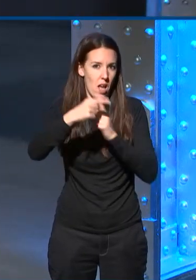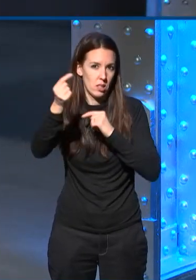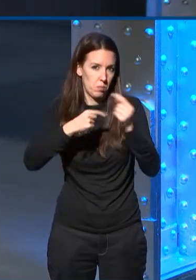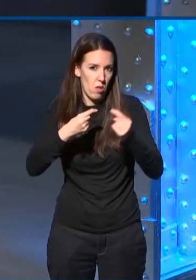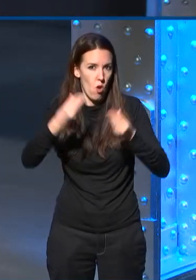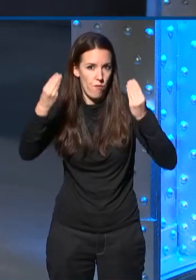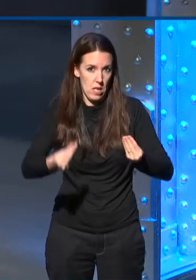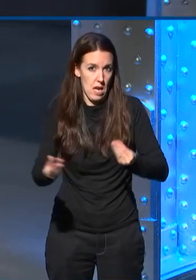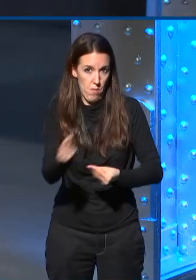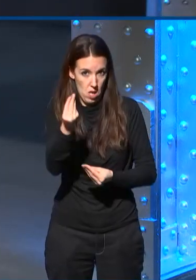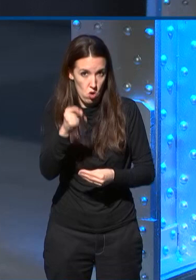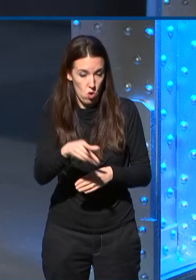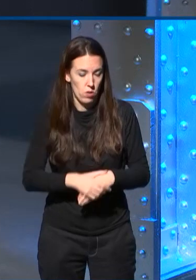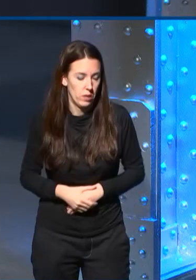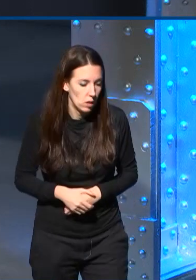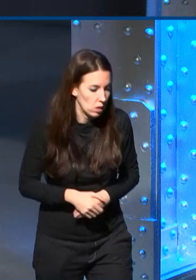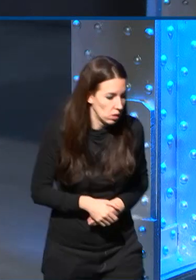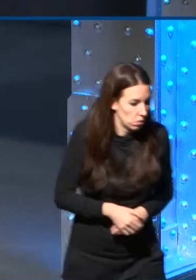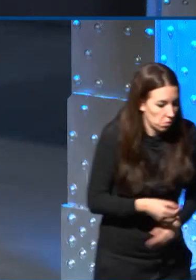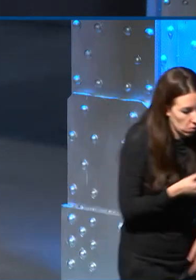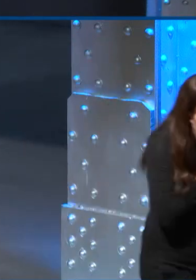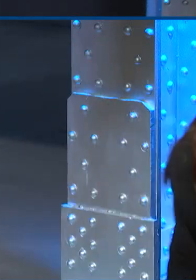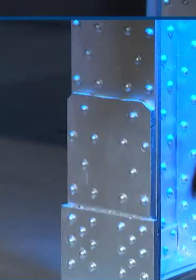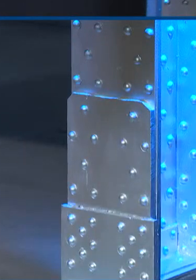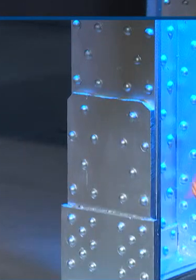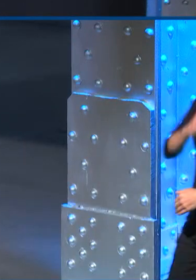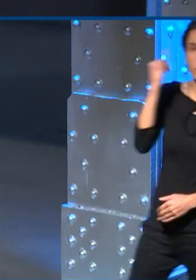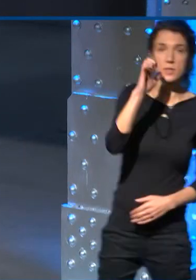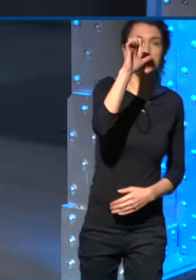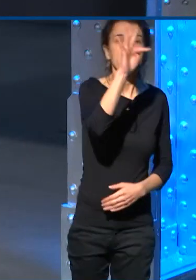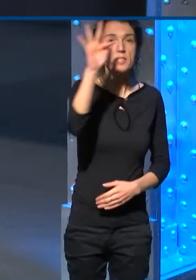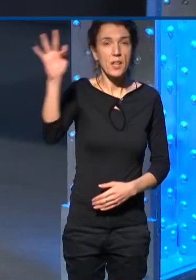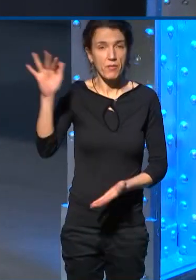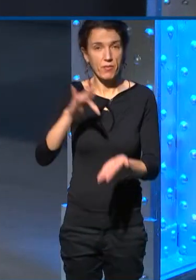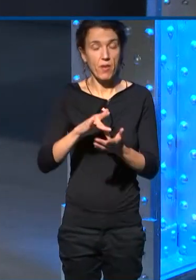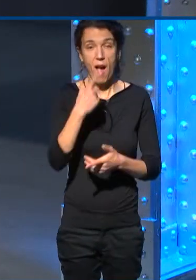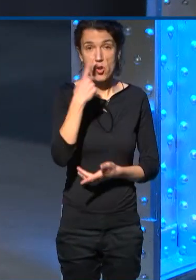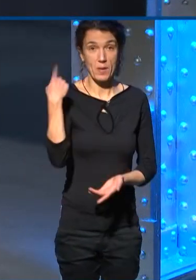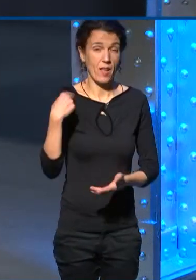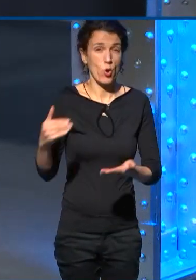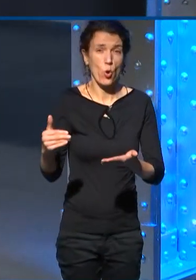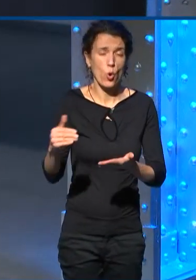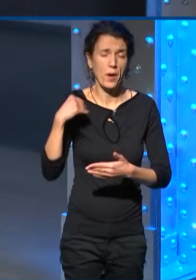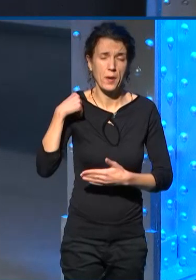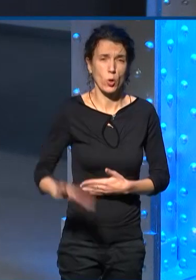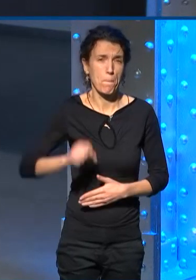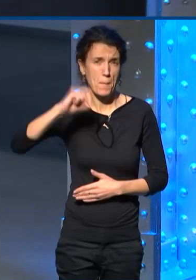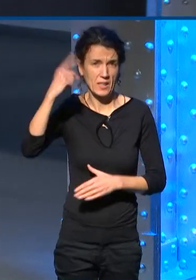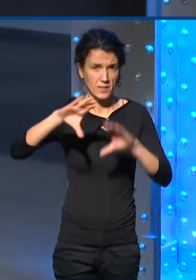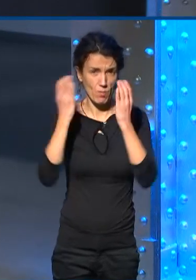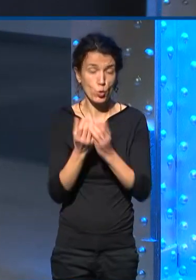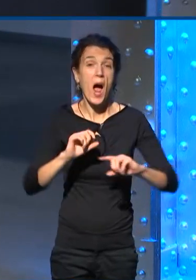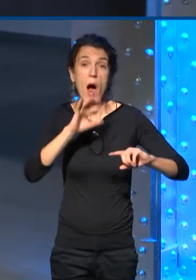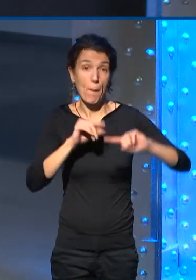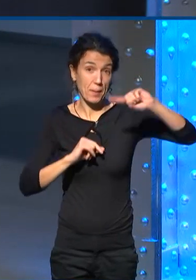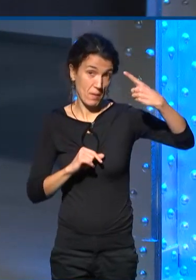más eficaz. Bien, Jeff Bezos era el quinto hombre más rico del mundo el año pasado, un hombre pues que este año ya es el